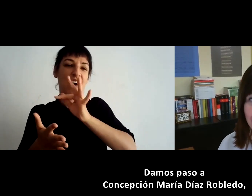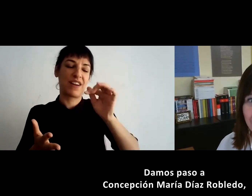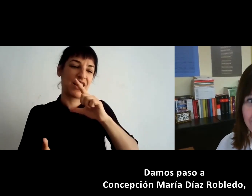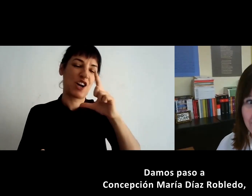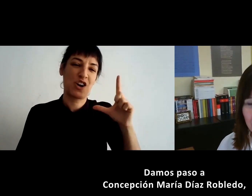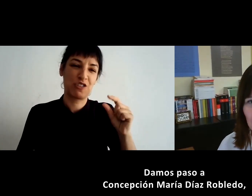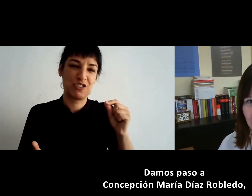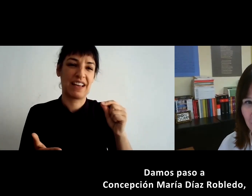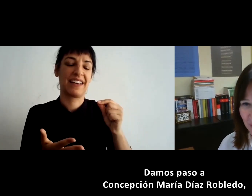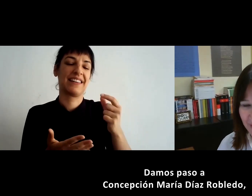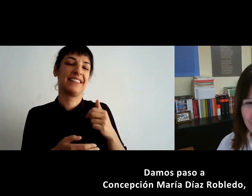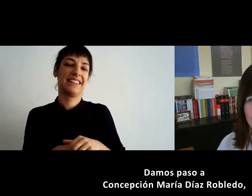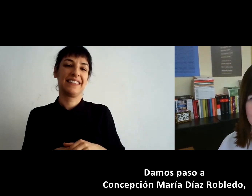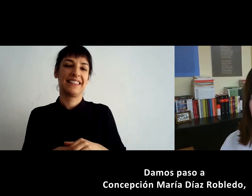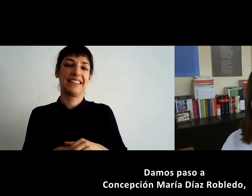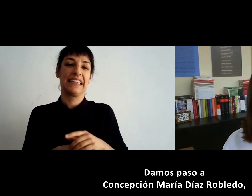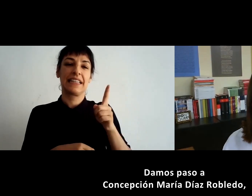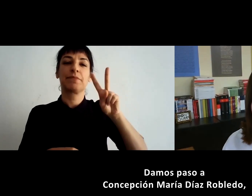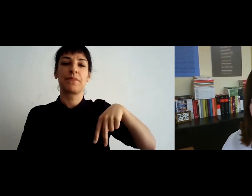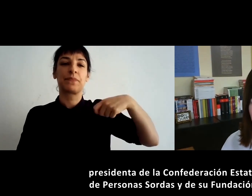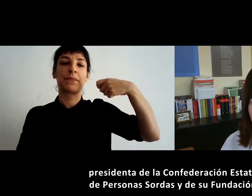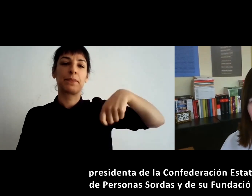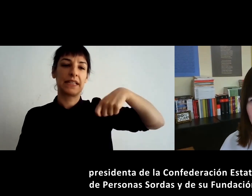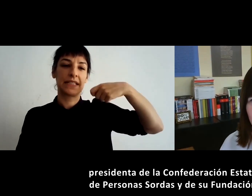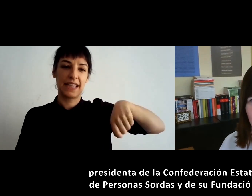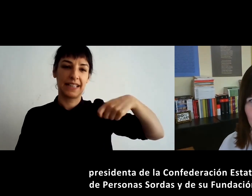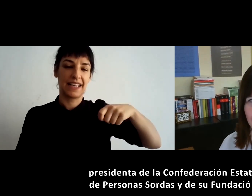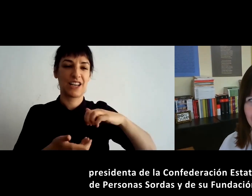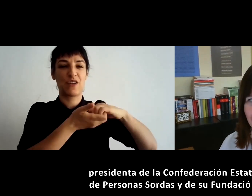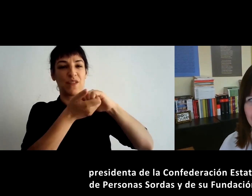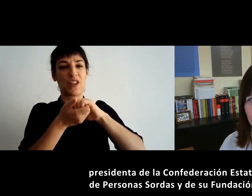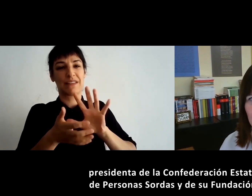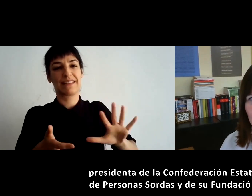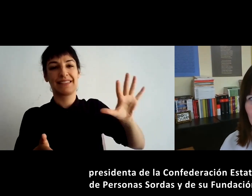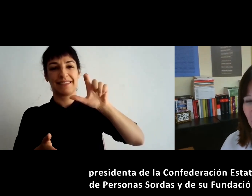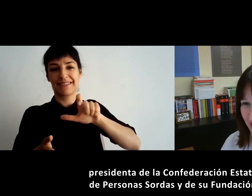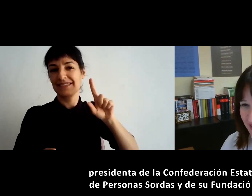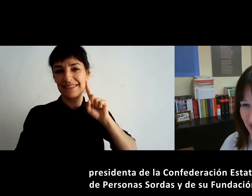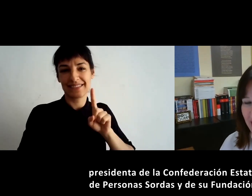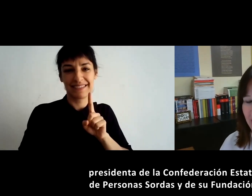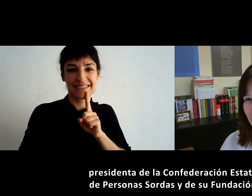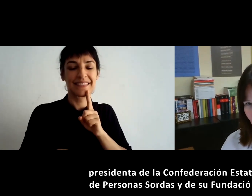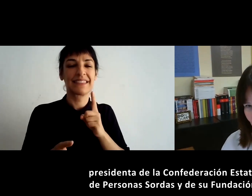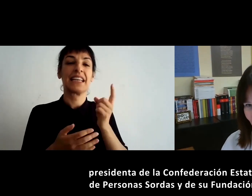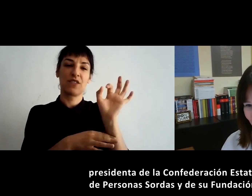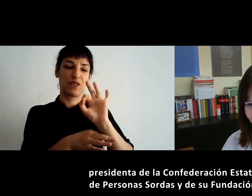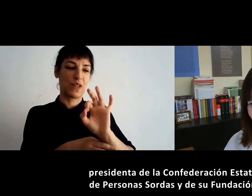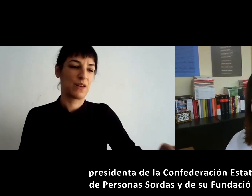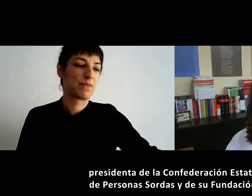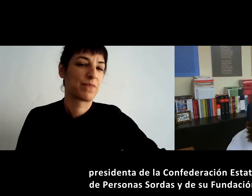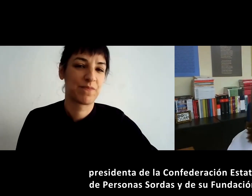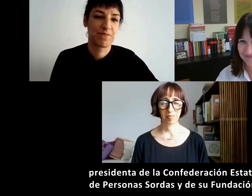Concepción María Díaz Robledo, que es la presidenta de la Confederación Estatal de Personas Sordas y de su